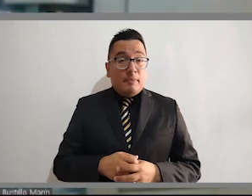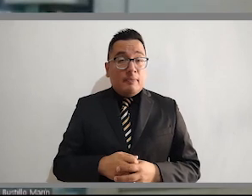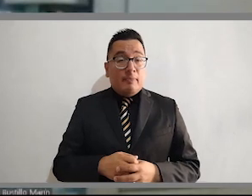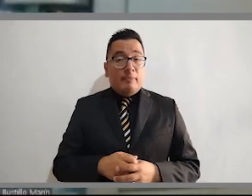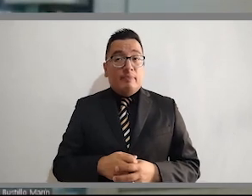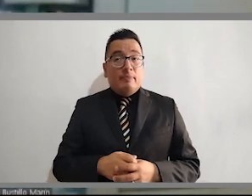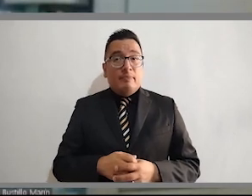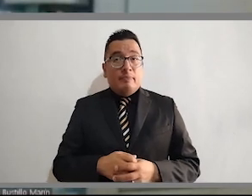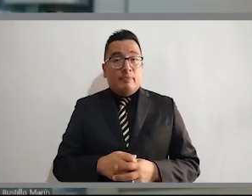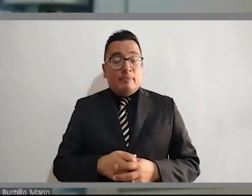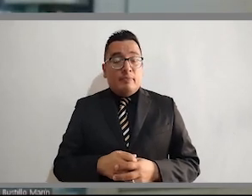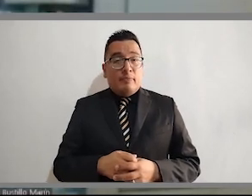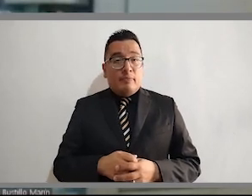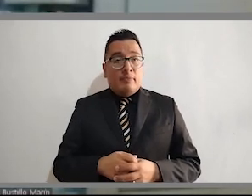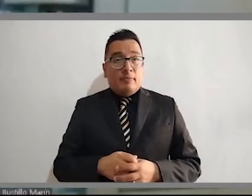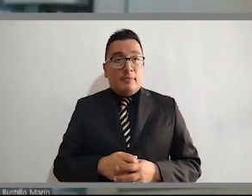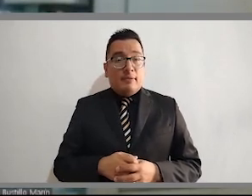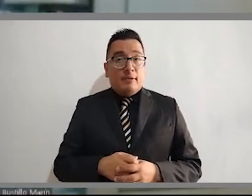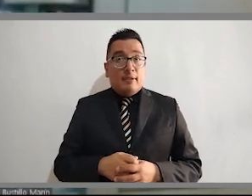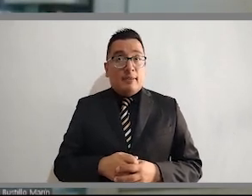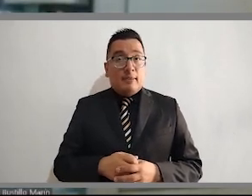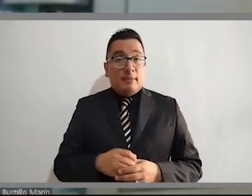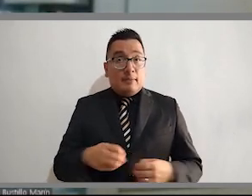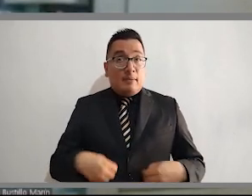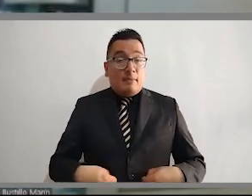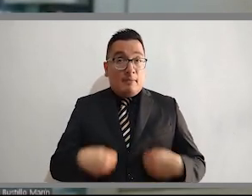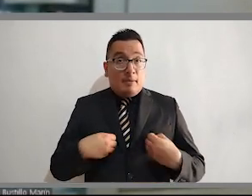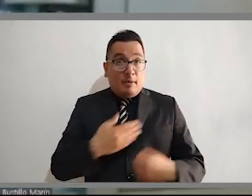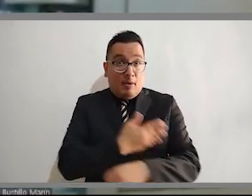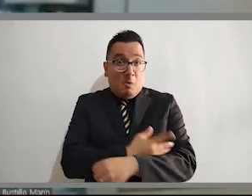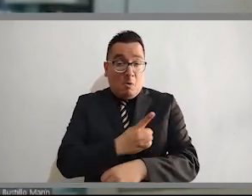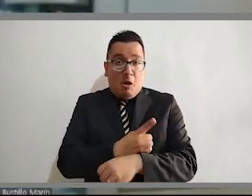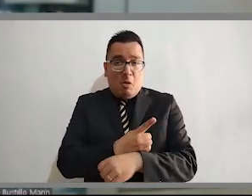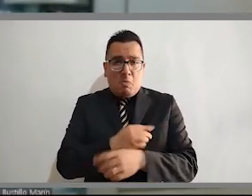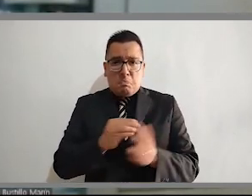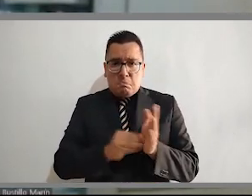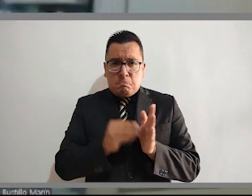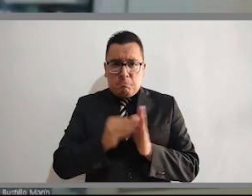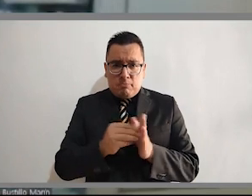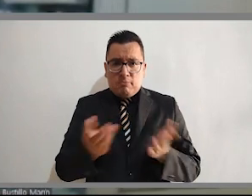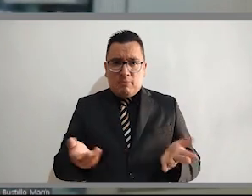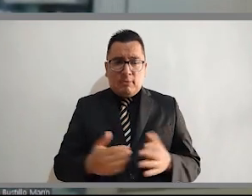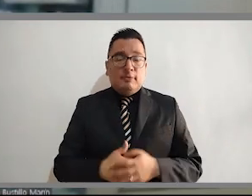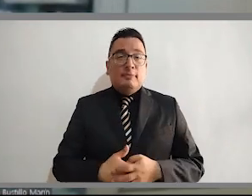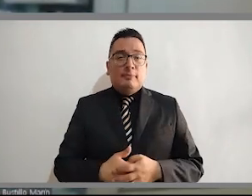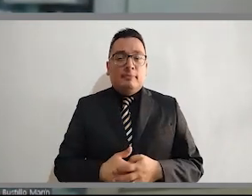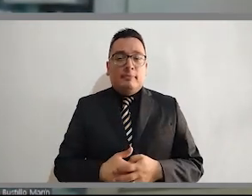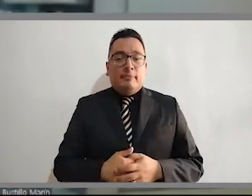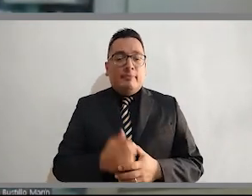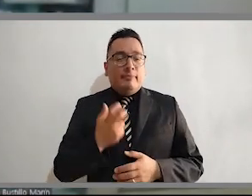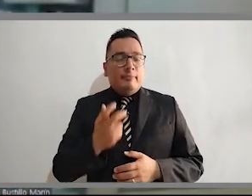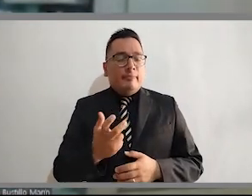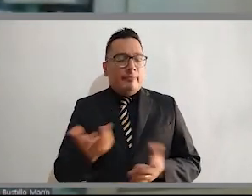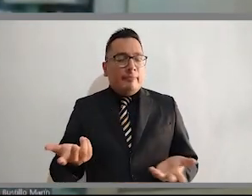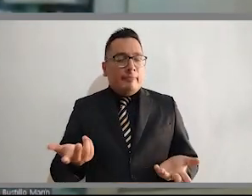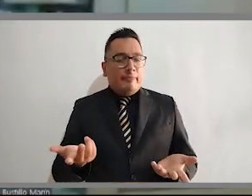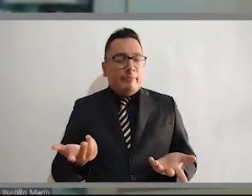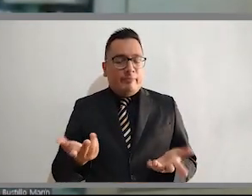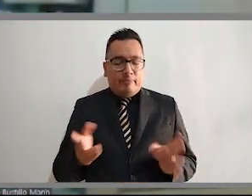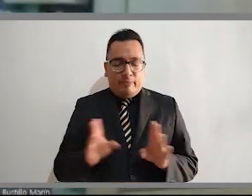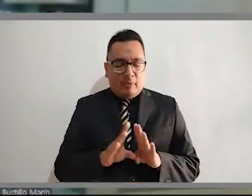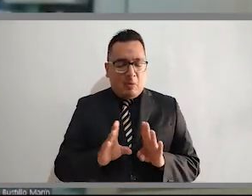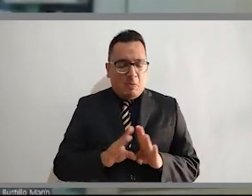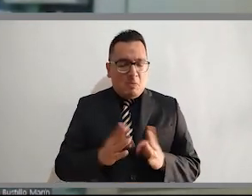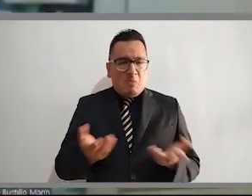no necesariamente pierde el modo honesto de vivir. Y entonces, ¿cómo no